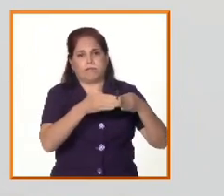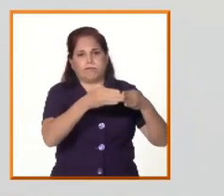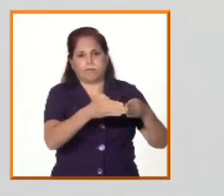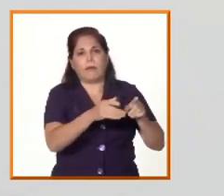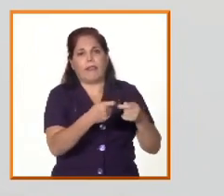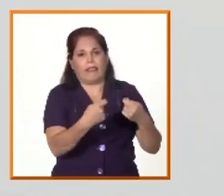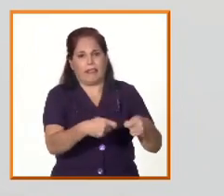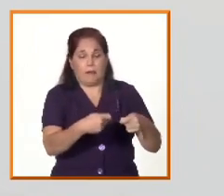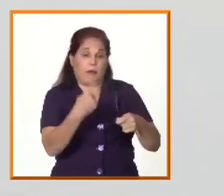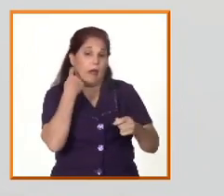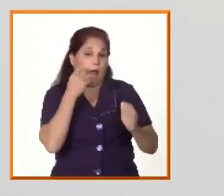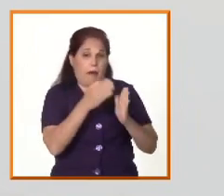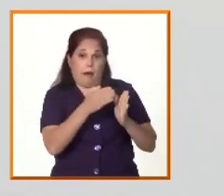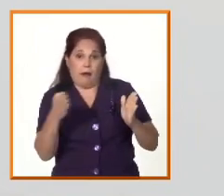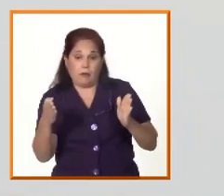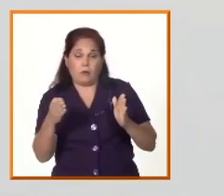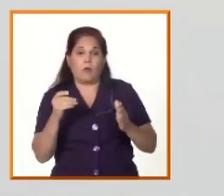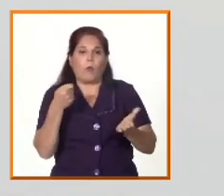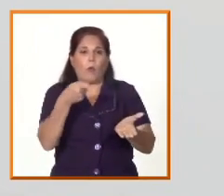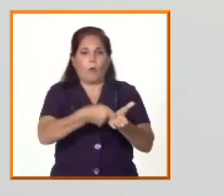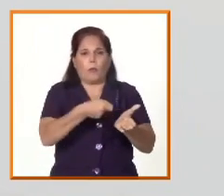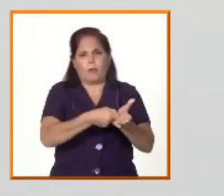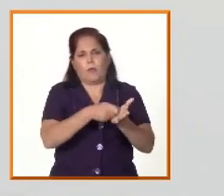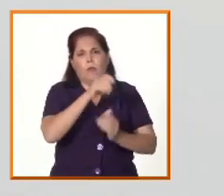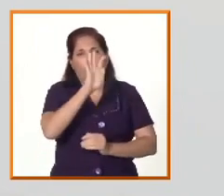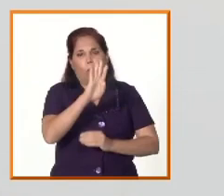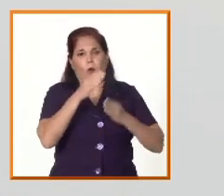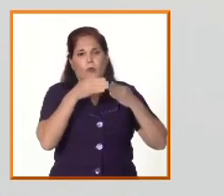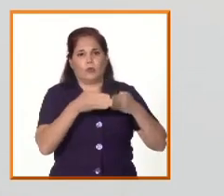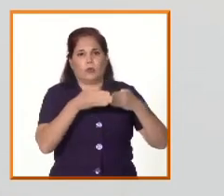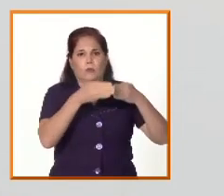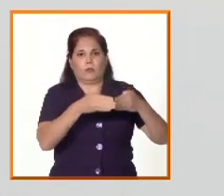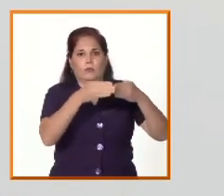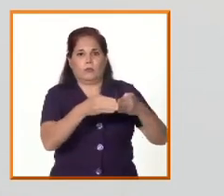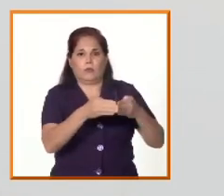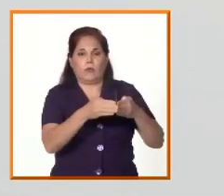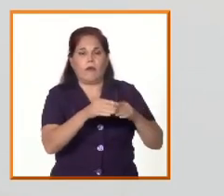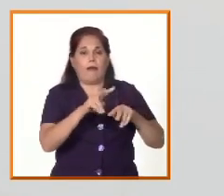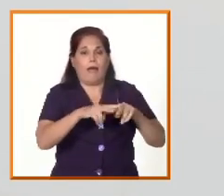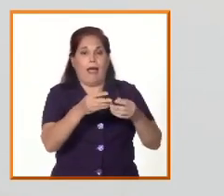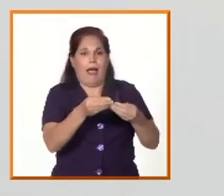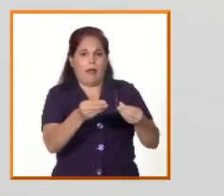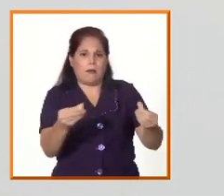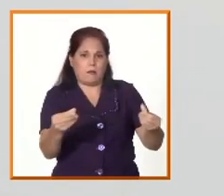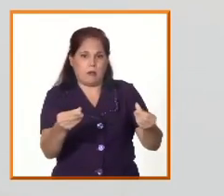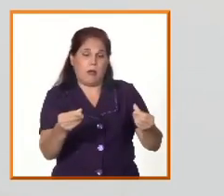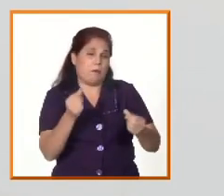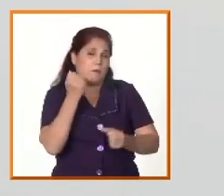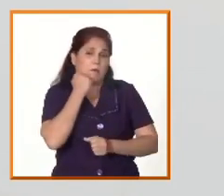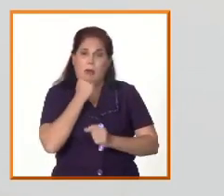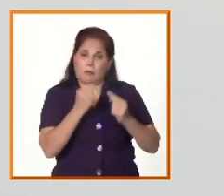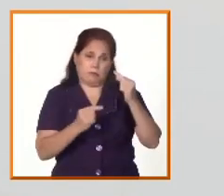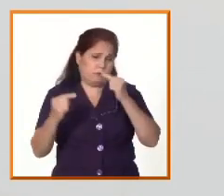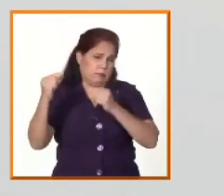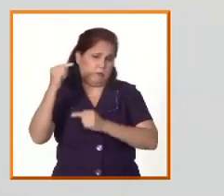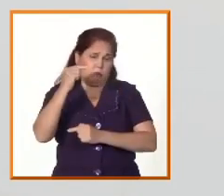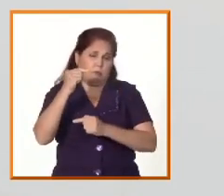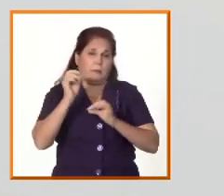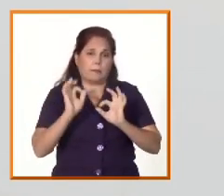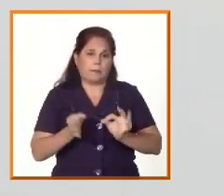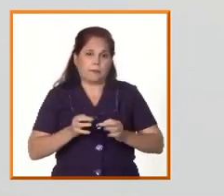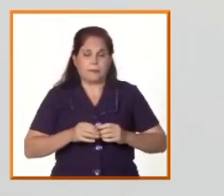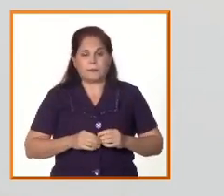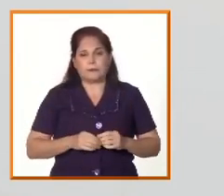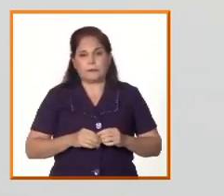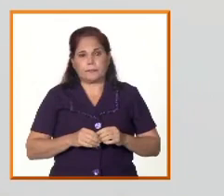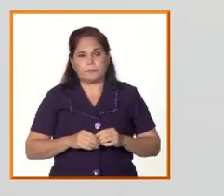en este año hemos logrado comprar cuatro buques de trigo solamente así no he podido trabajar prácticamente con estos temas que